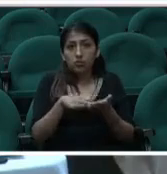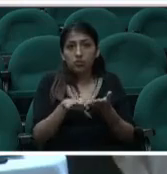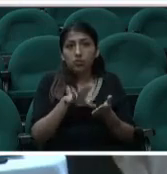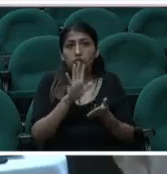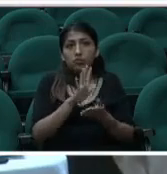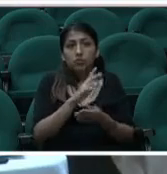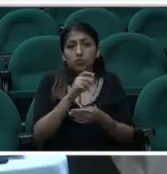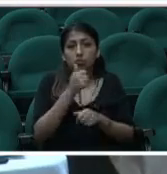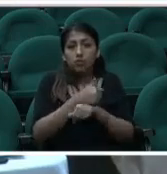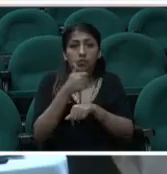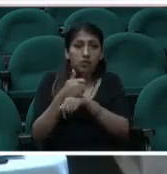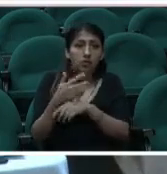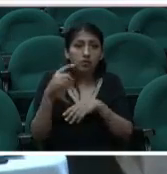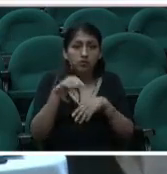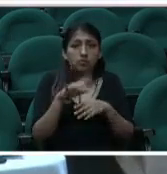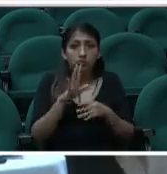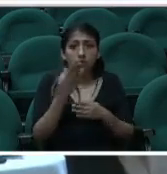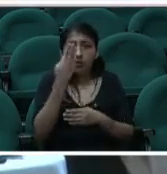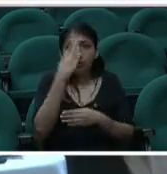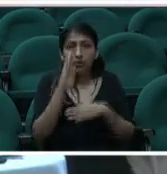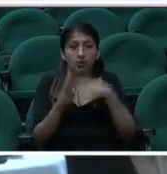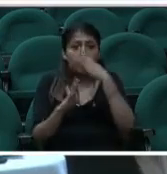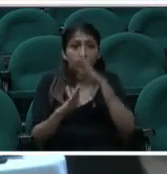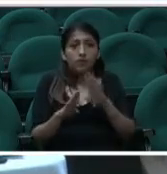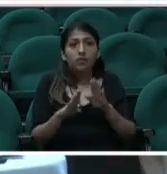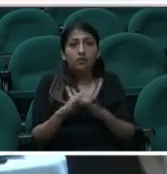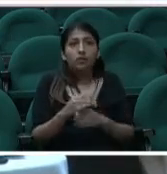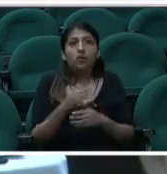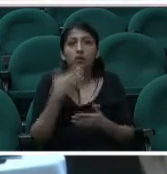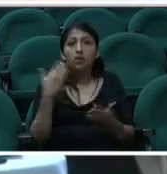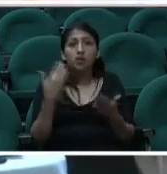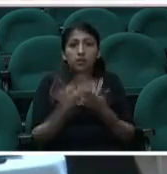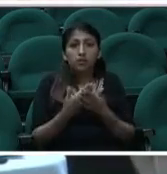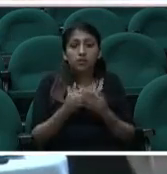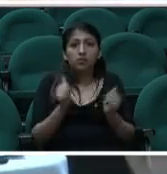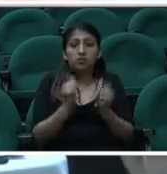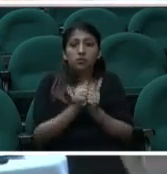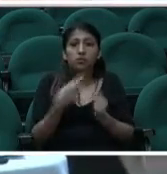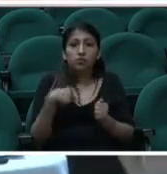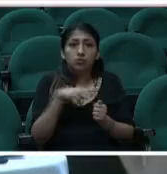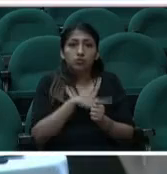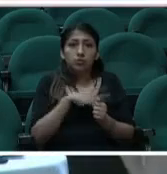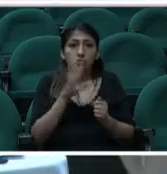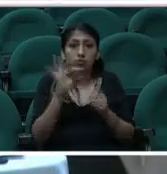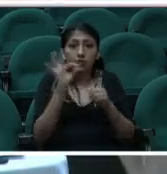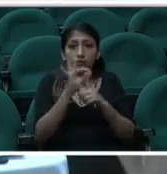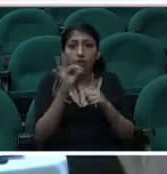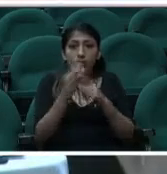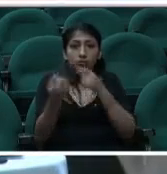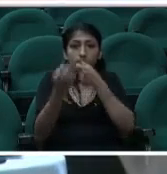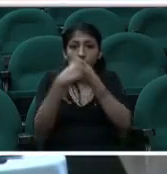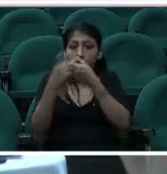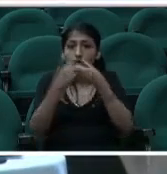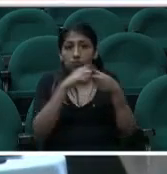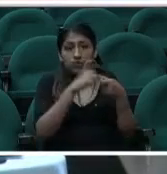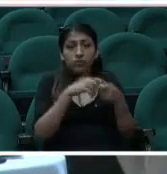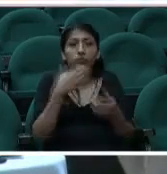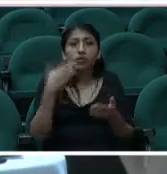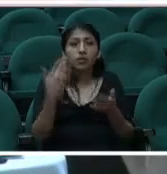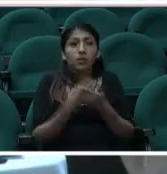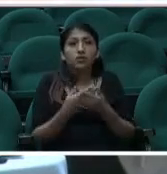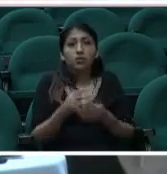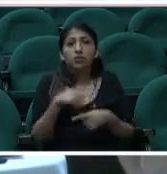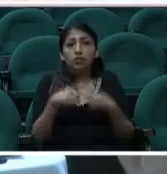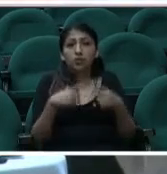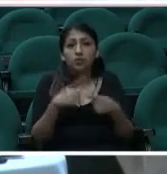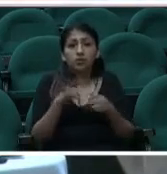los candidatos presentes en este debate frente al frente agradecemos a quienes están con nosotros a través de nuestras redes sociales gracias también una